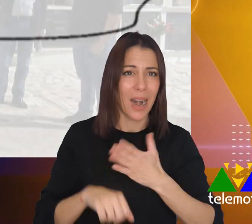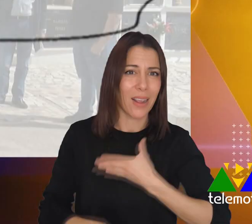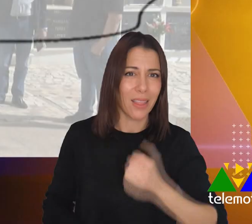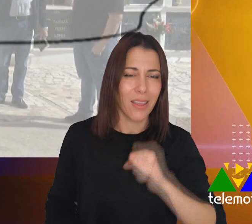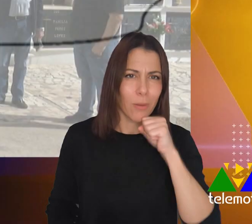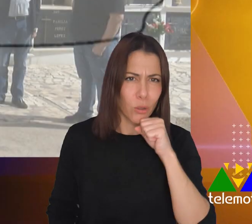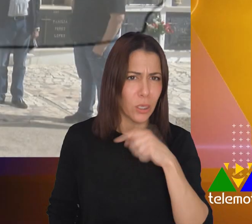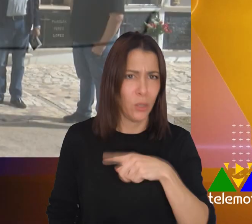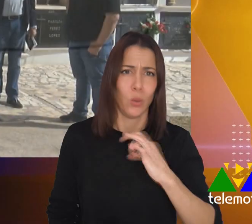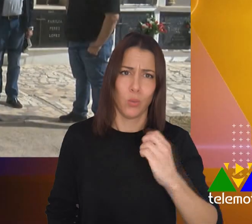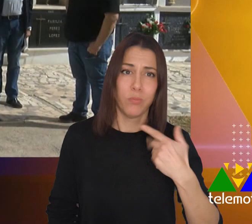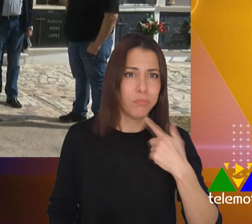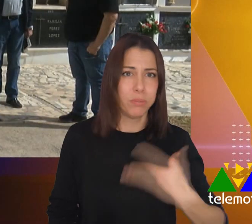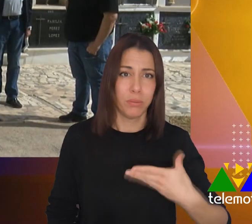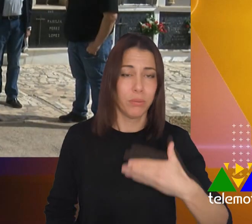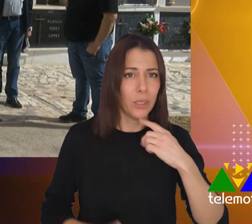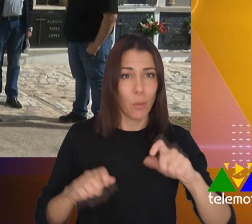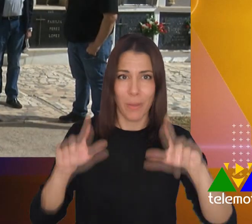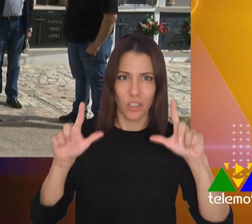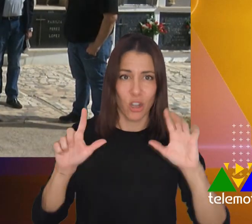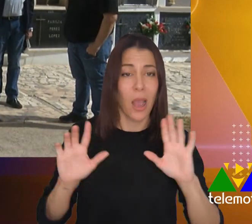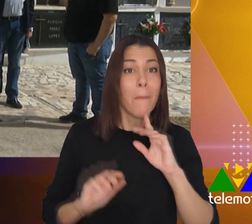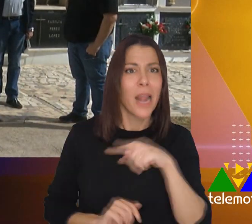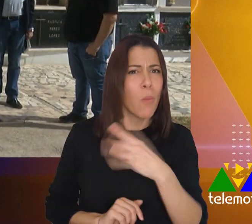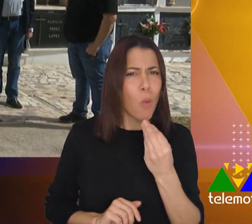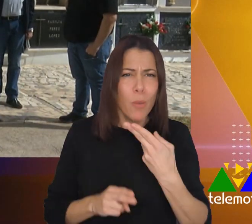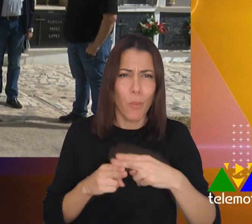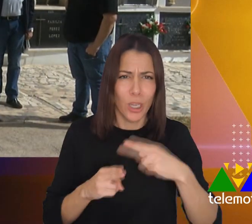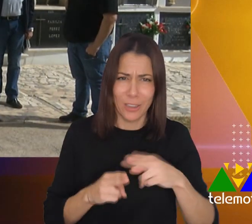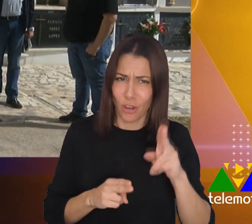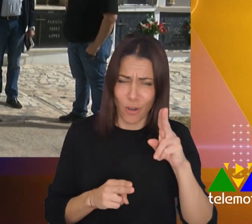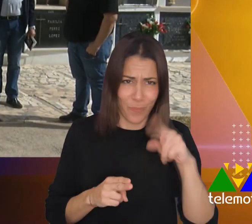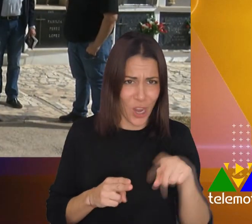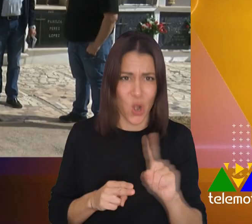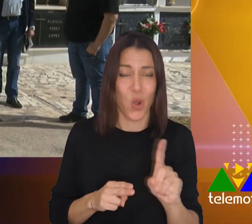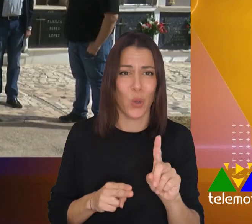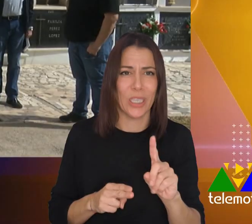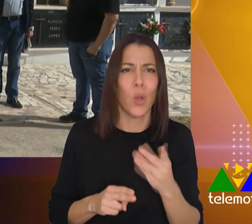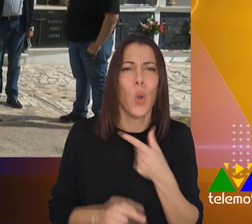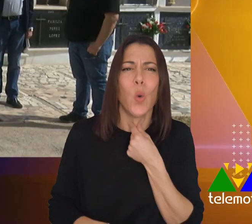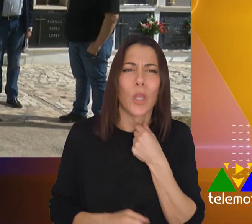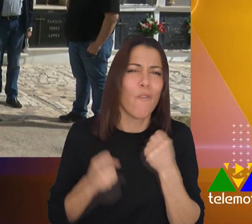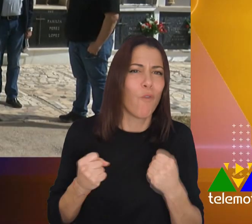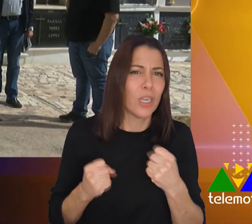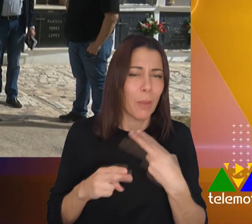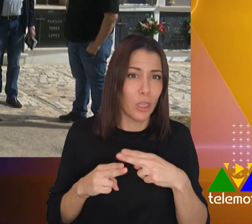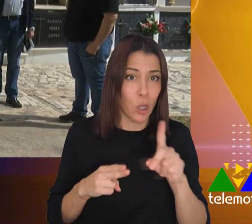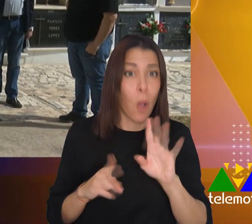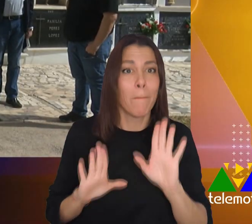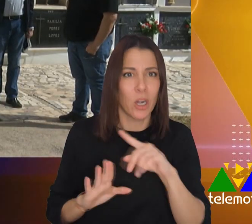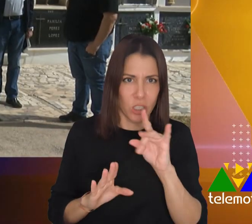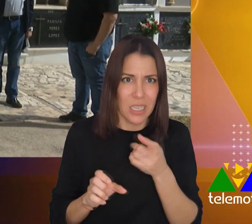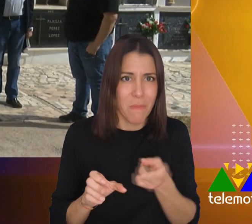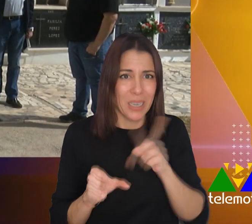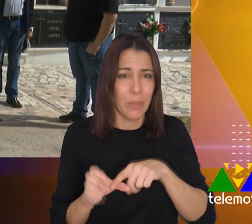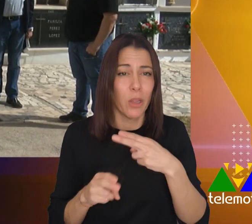fue un personaje que, aunque él parecía que no era muy político, no le gustaba demasiado la política, sí que estuvo en política, fue íntimo